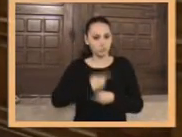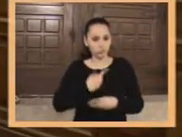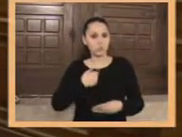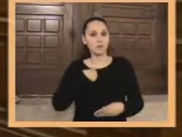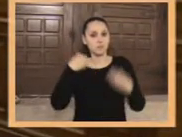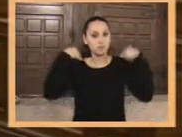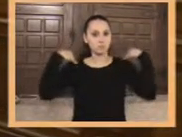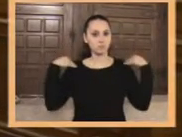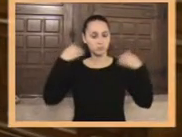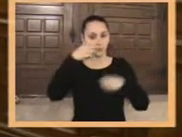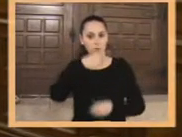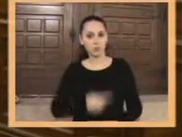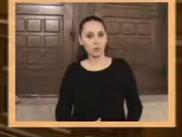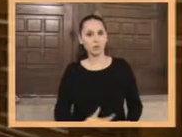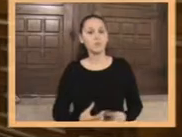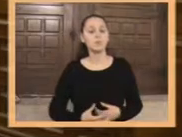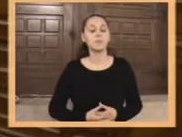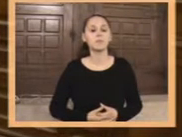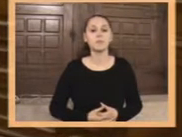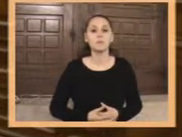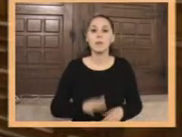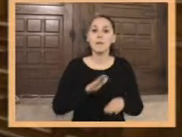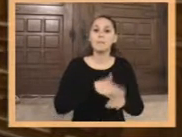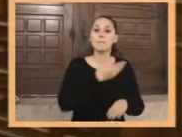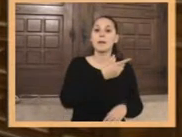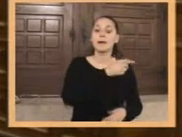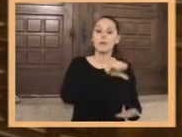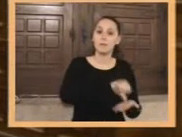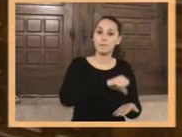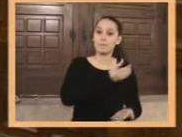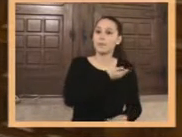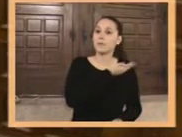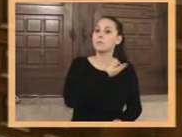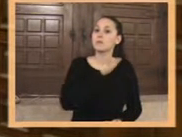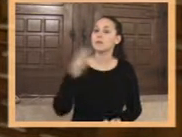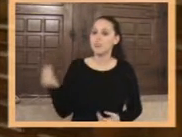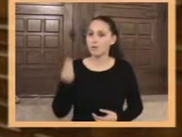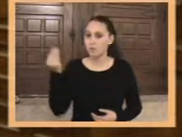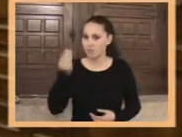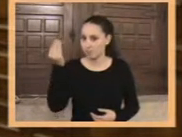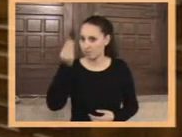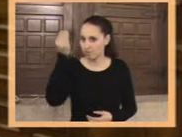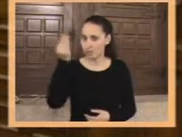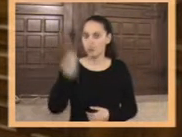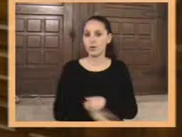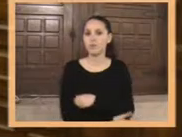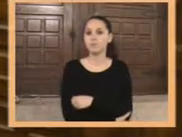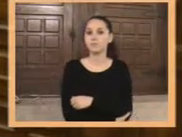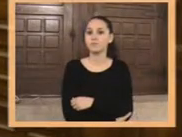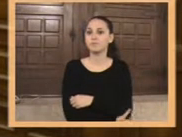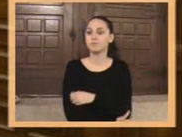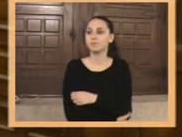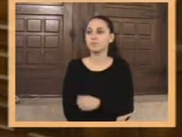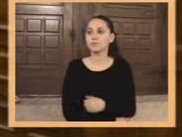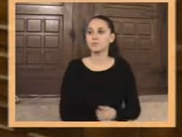beneficio de mi propia ciudad. En cuanto a lo que ustedes hablaban, y señor Izquierdo, usted comentaba, simplemente eso es un